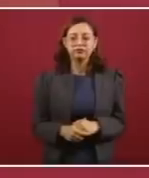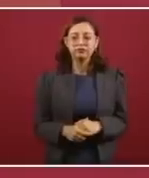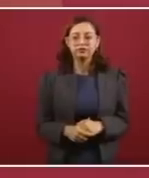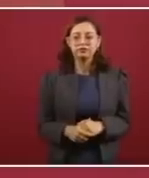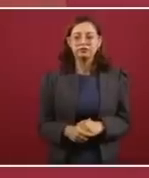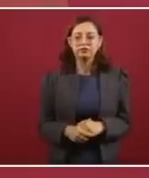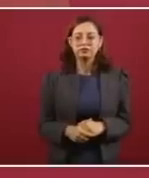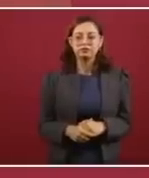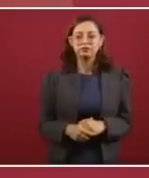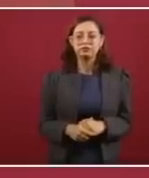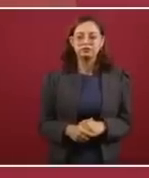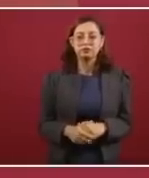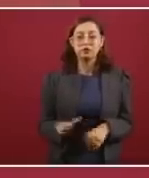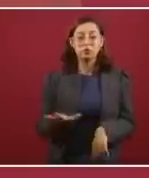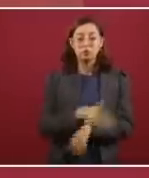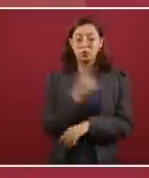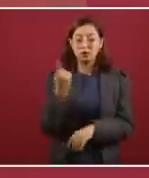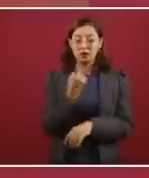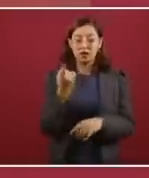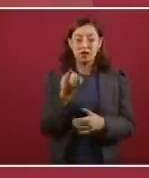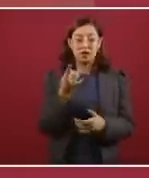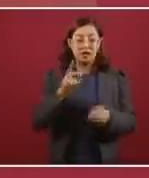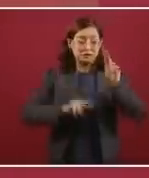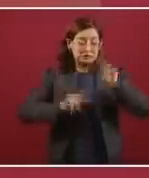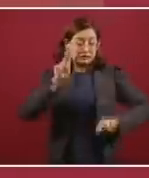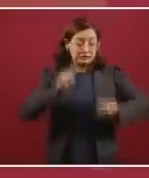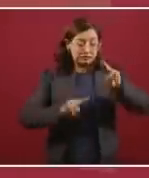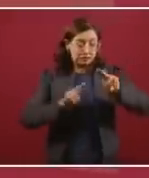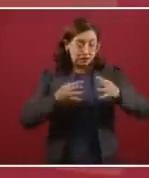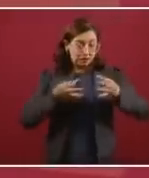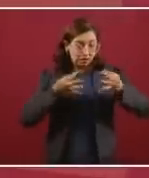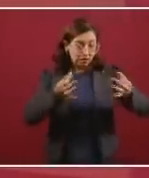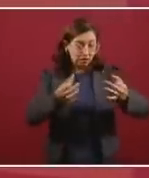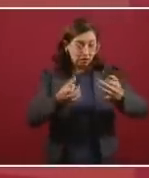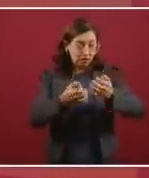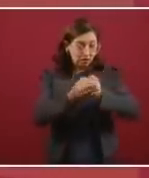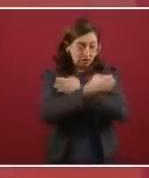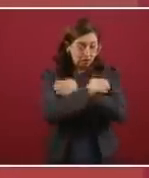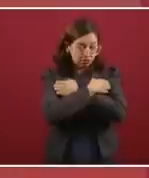no solo es el nivel académico, es que la escuela